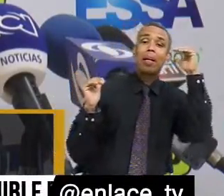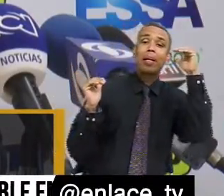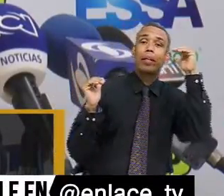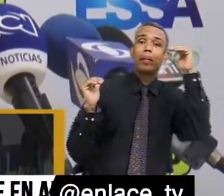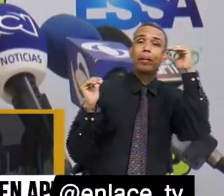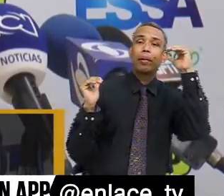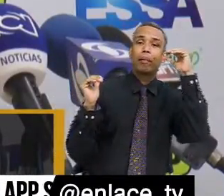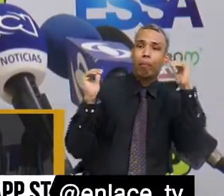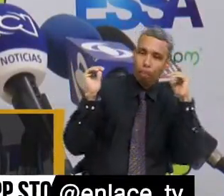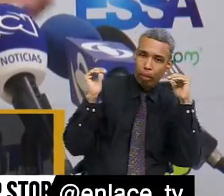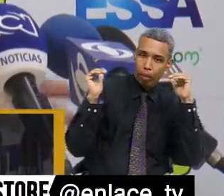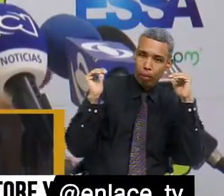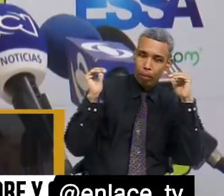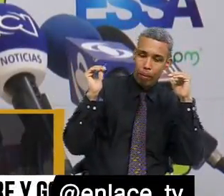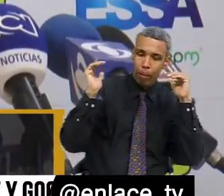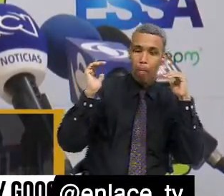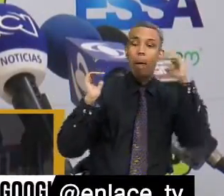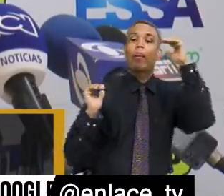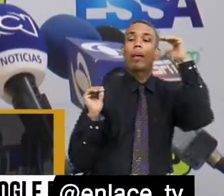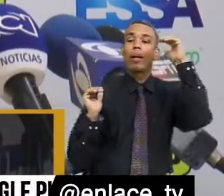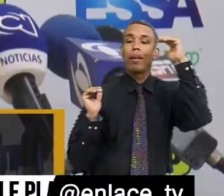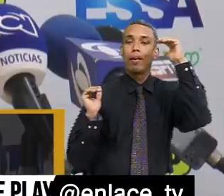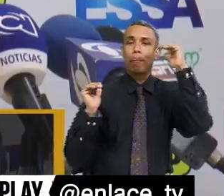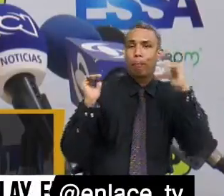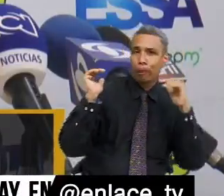de pelota que deberíamos tener cuando uno va ganando.